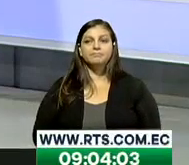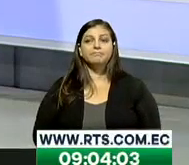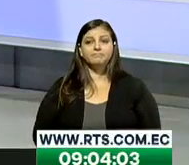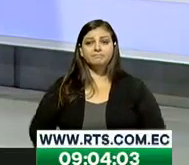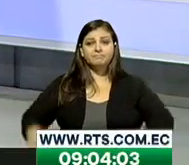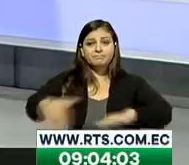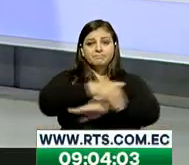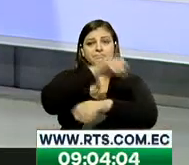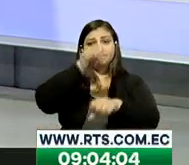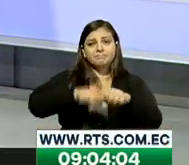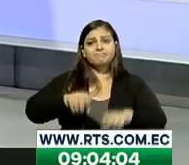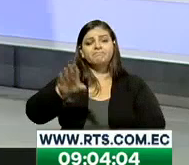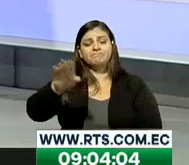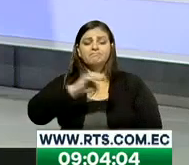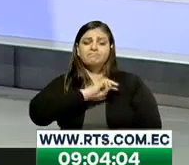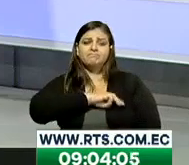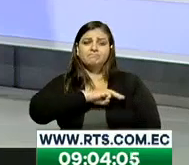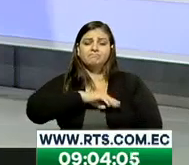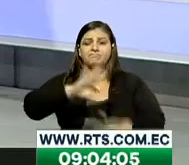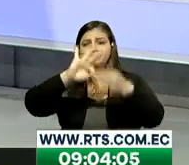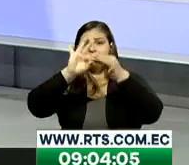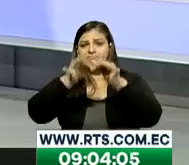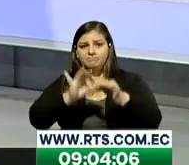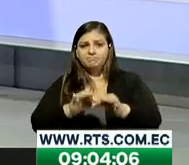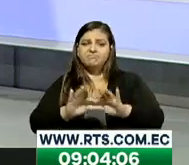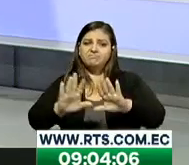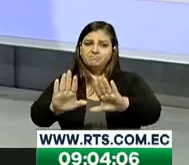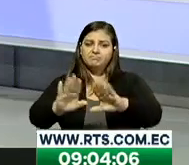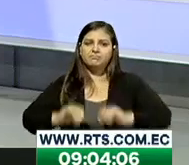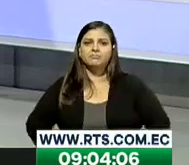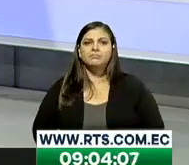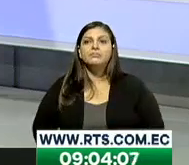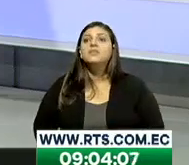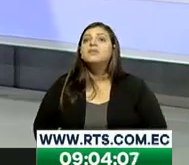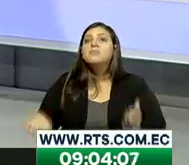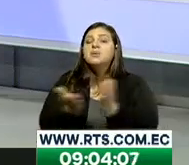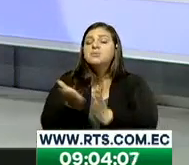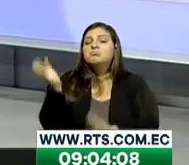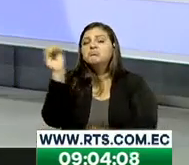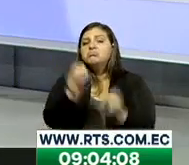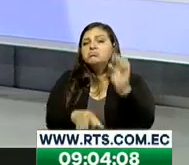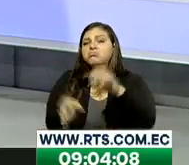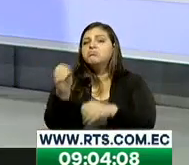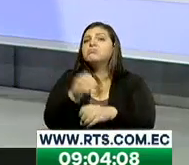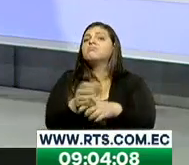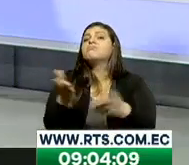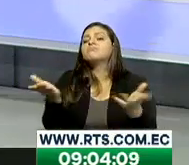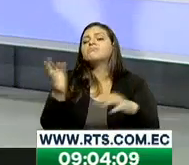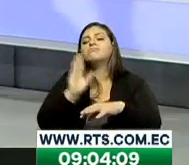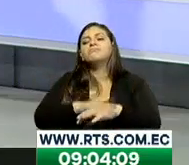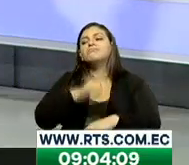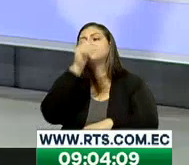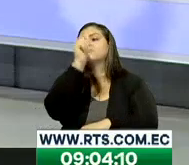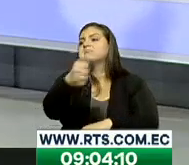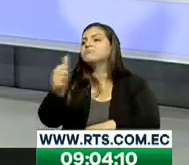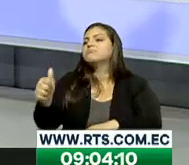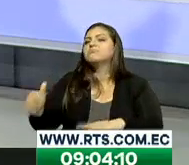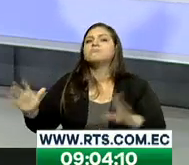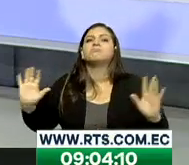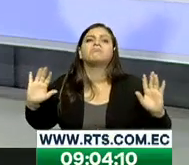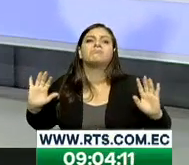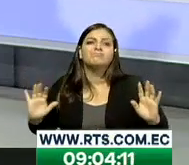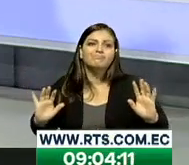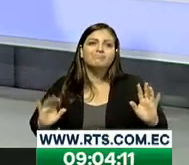resolver indudablemente. Lo de la basura, mi querida Pili, es cuestión de cultura. En toda la ciudad se recoge 3 veces a la semana la